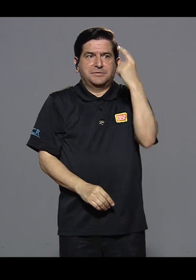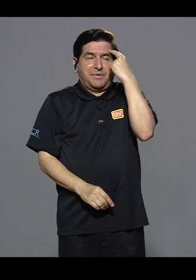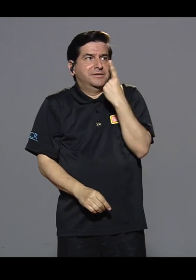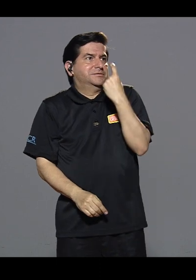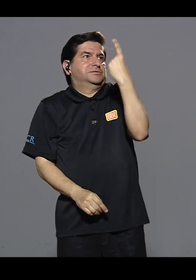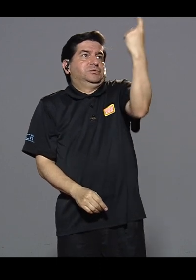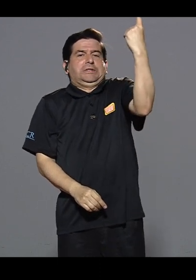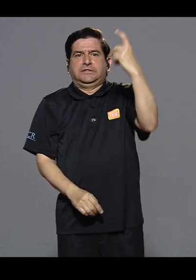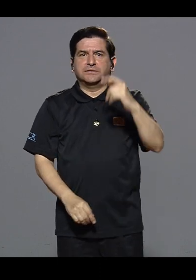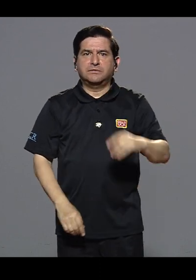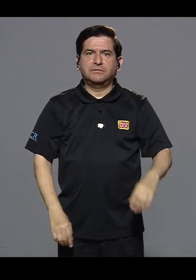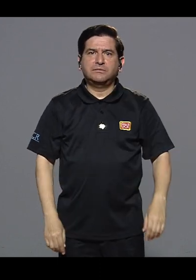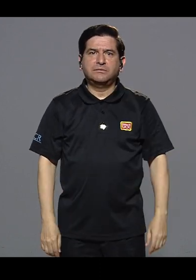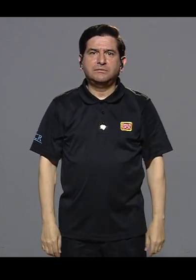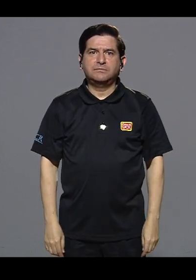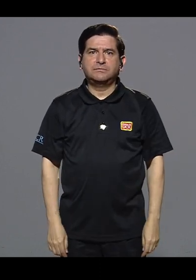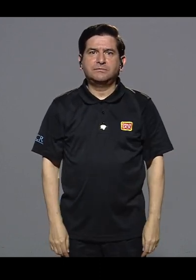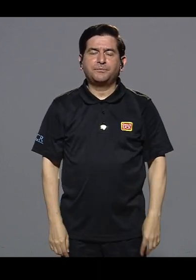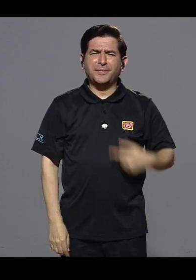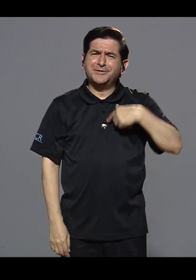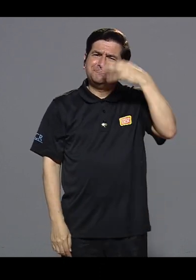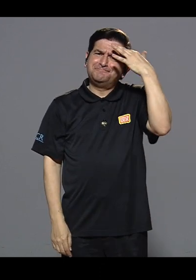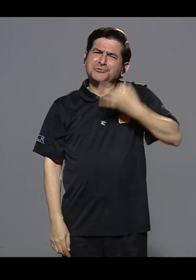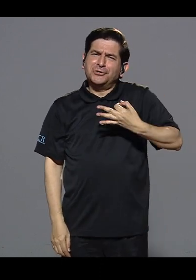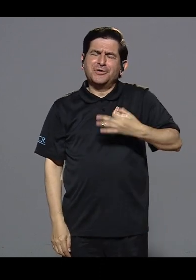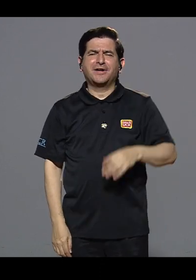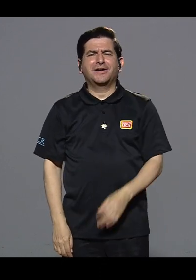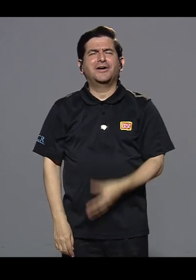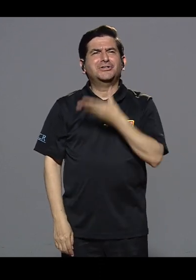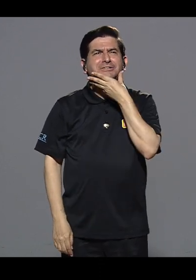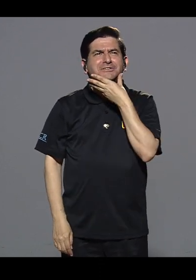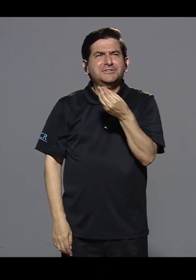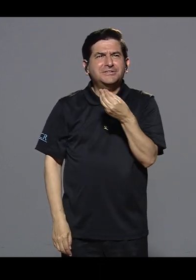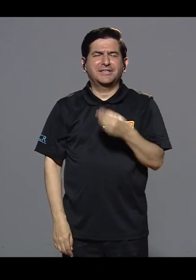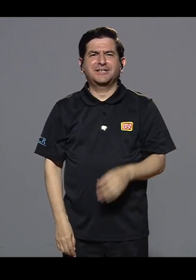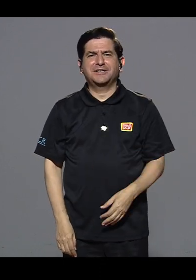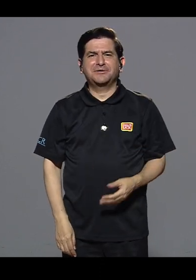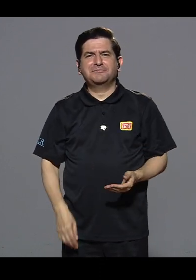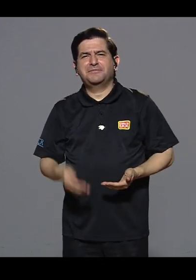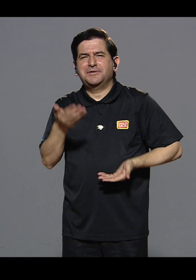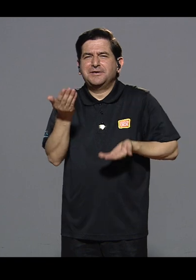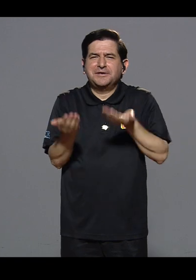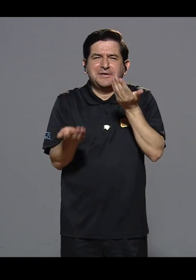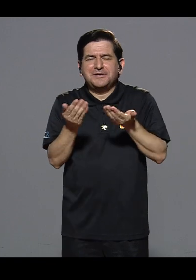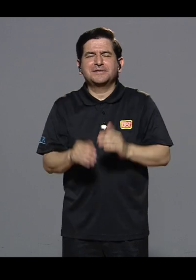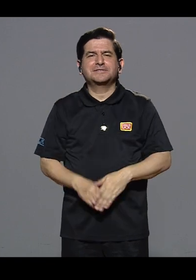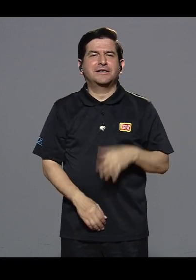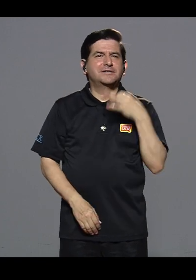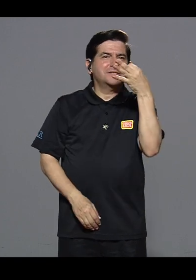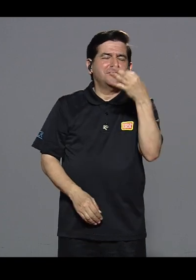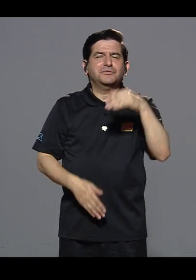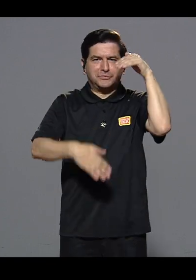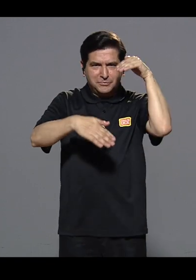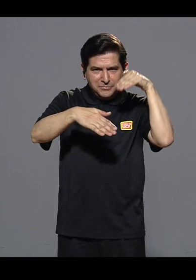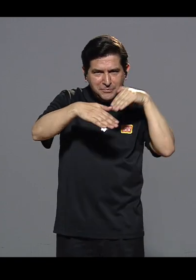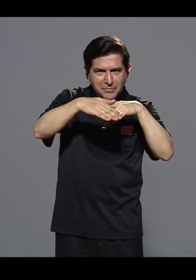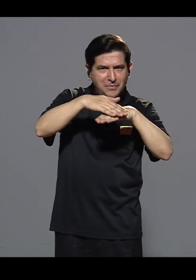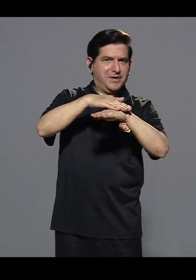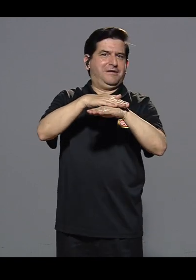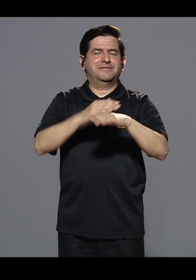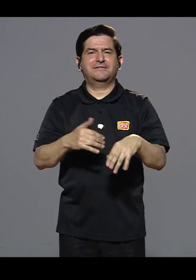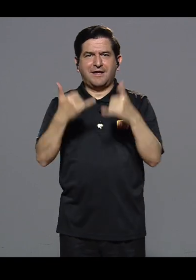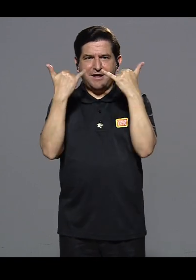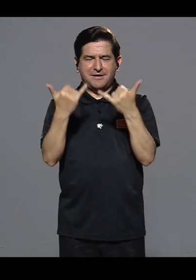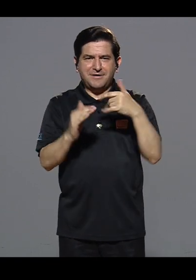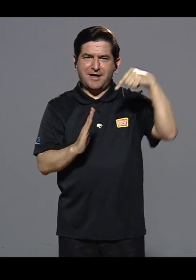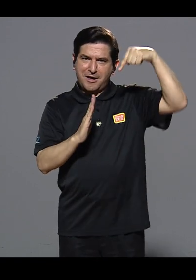es un sueño. Yo creo que Jeremy eventualmente va a lograr adentrarse